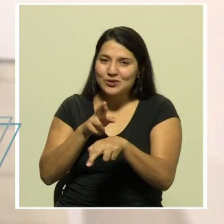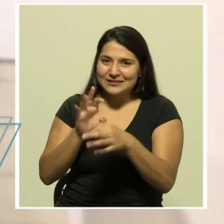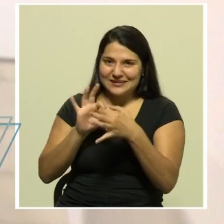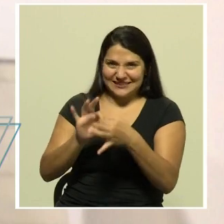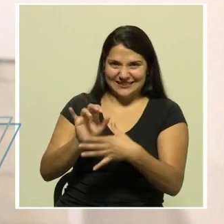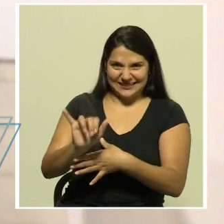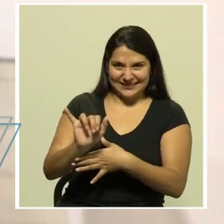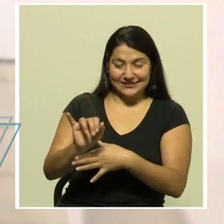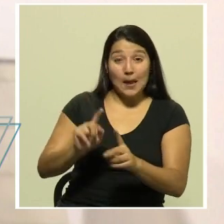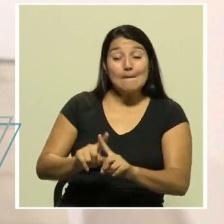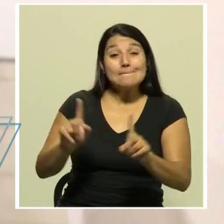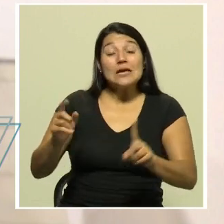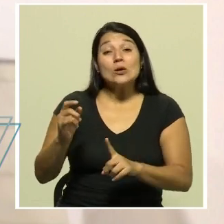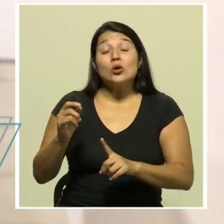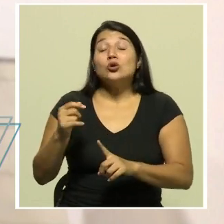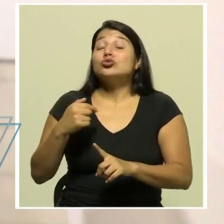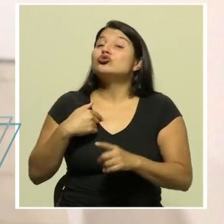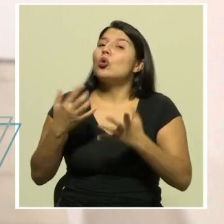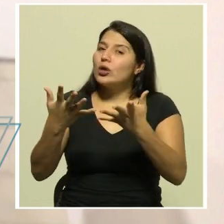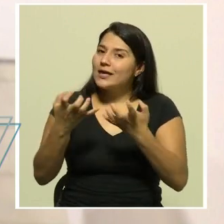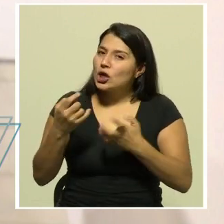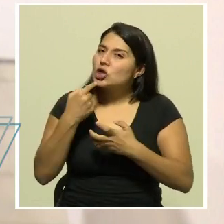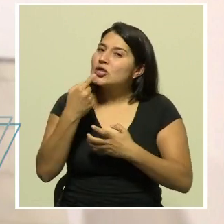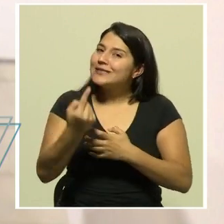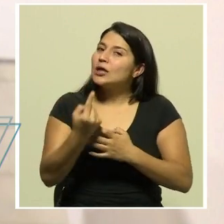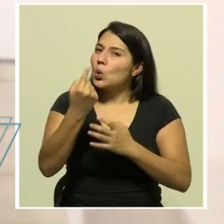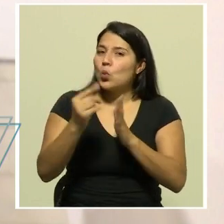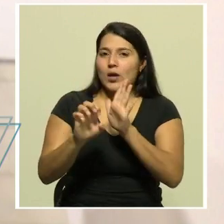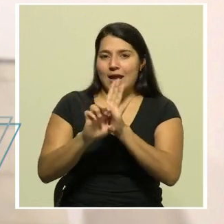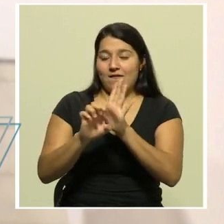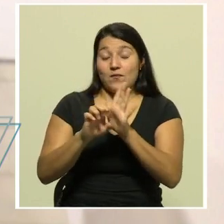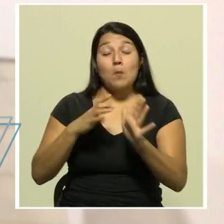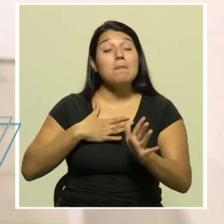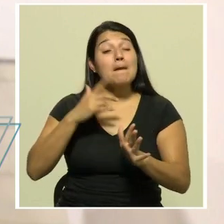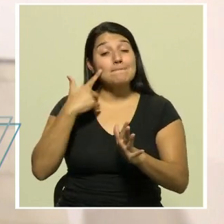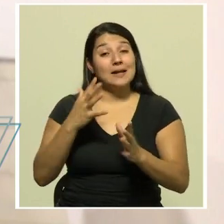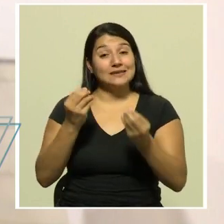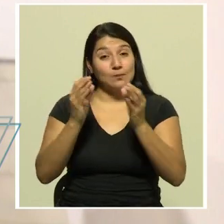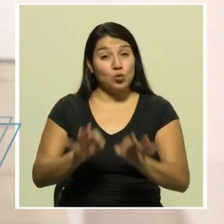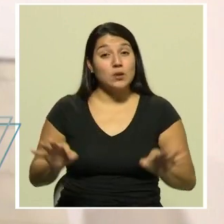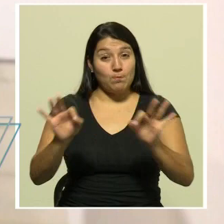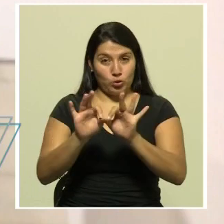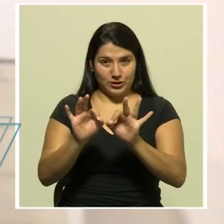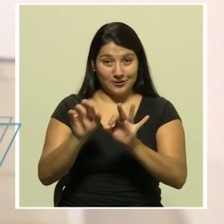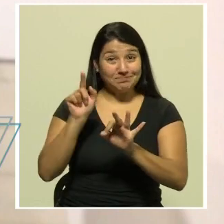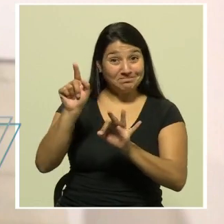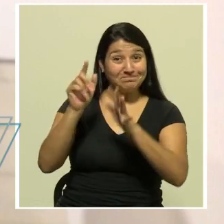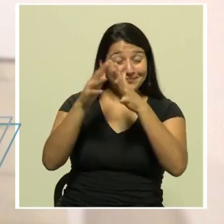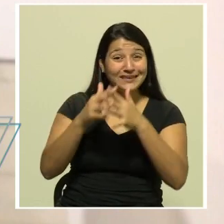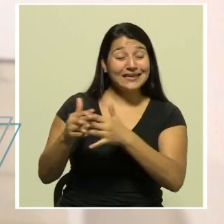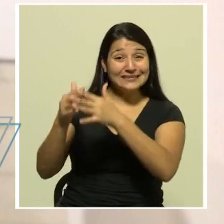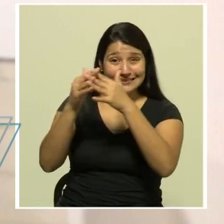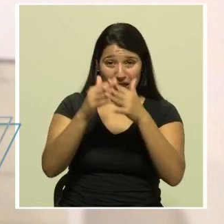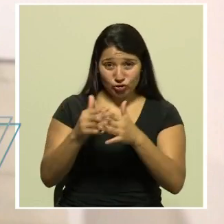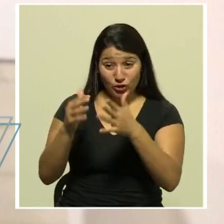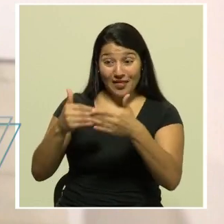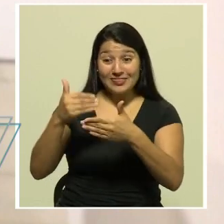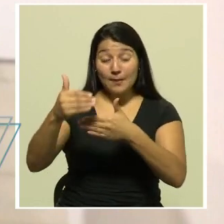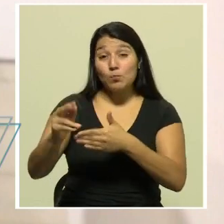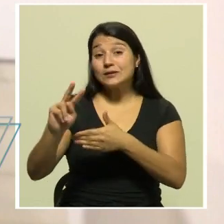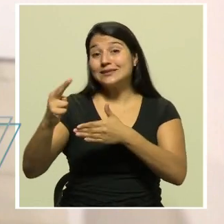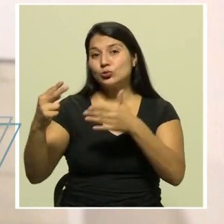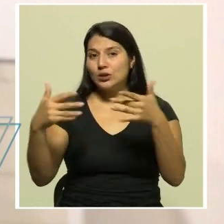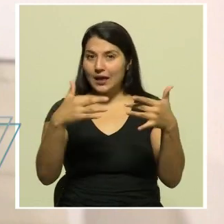bueno, si nosotros ponemos, yo quisiera aquí poner un ejemplo que me parece muy influyente, que es el de Estados Unidos después de la Segunda Guerra